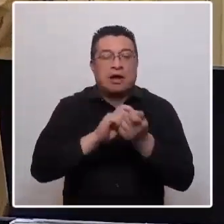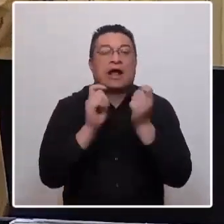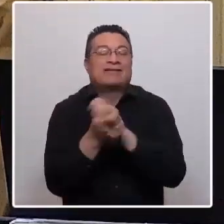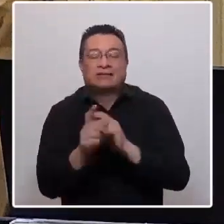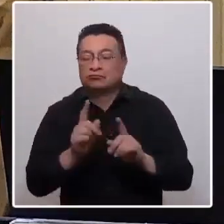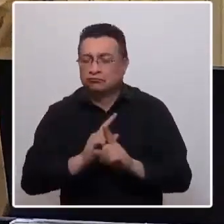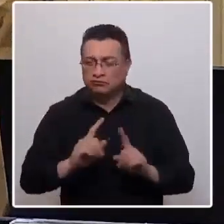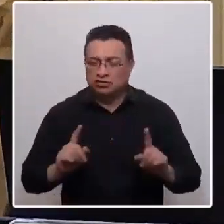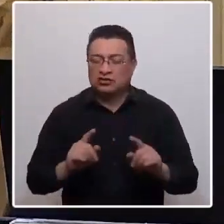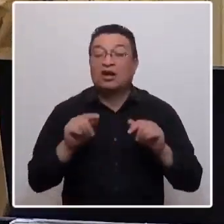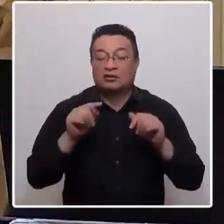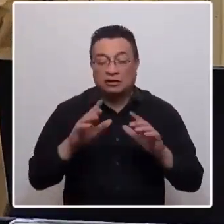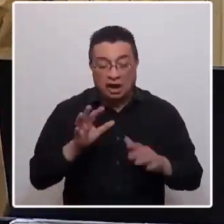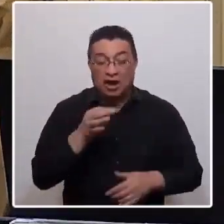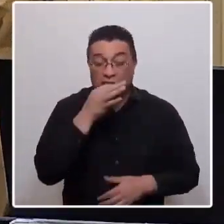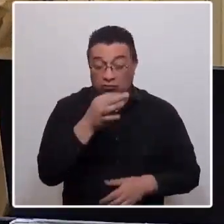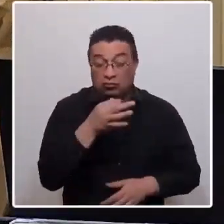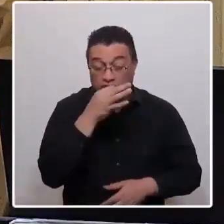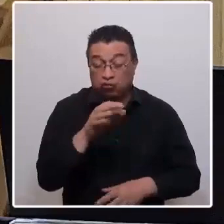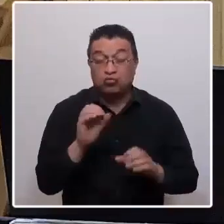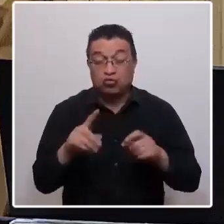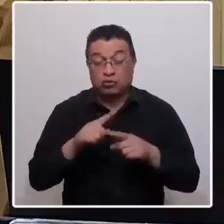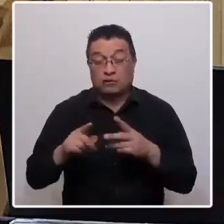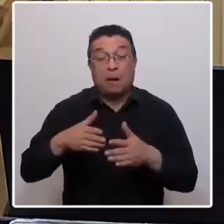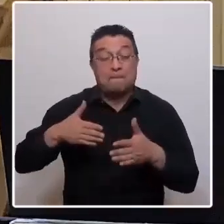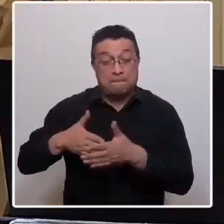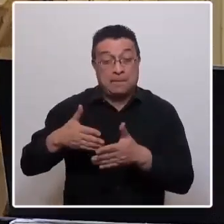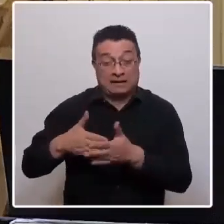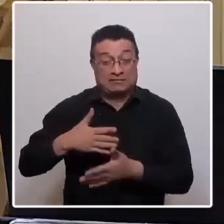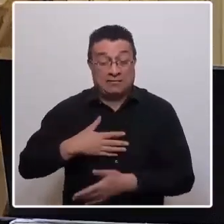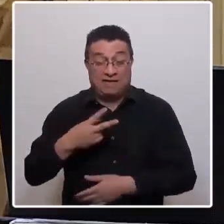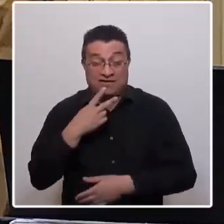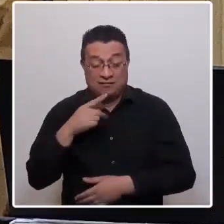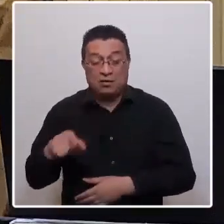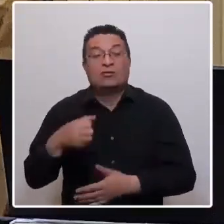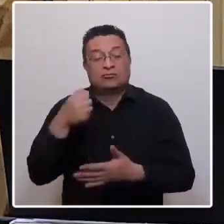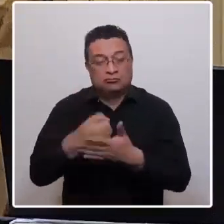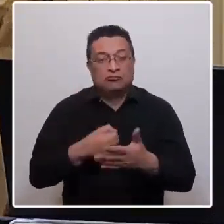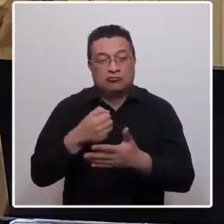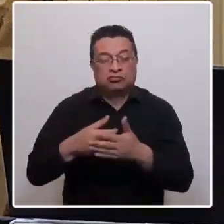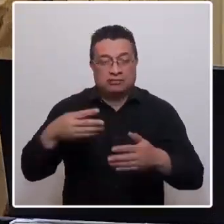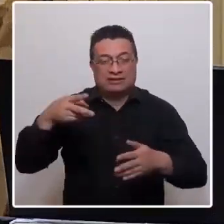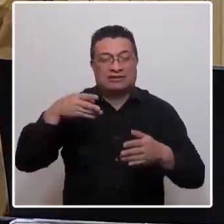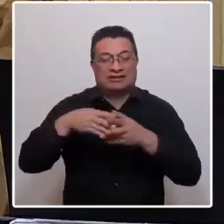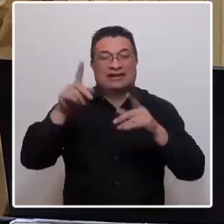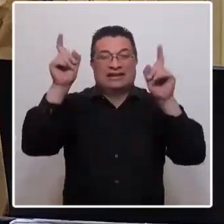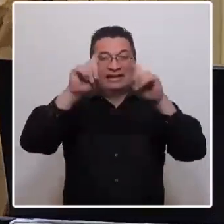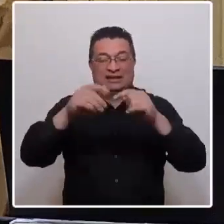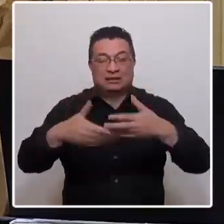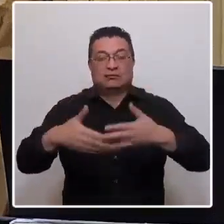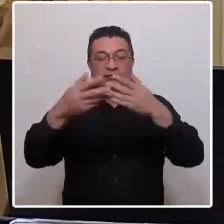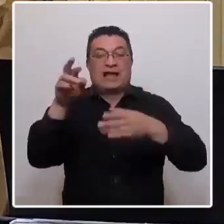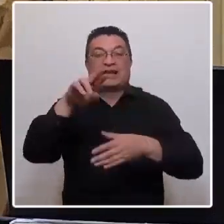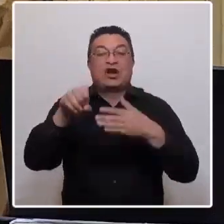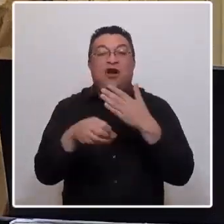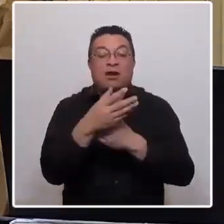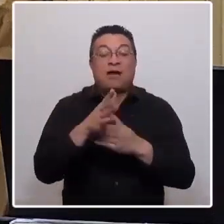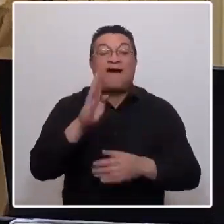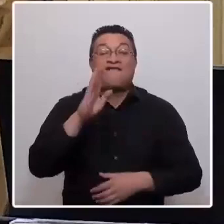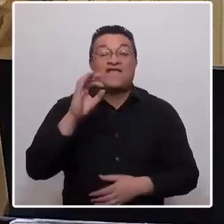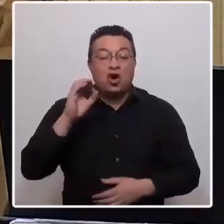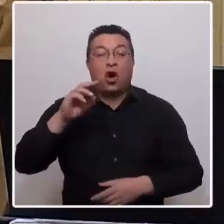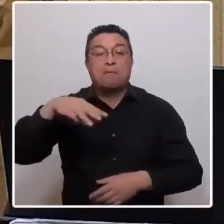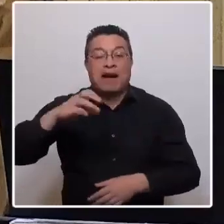Como les he contado muchas veces, en Parral, mi ciudad, lucha por rechazar una termoeléctrica de energías renovables. Funciona con biomasa